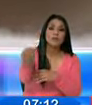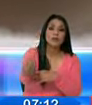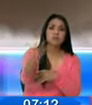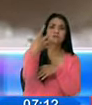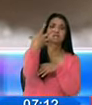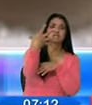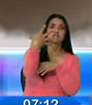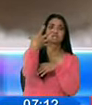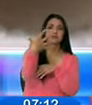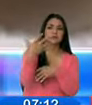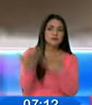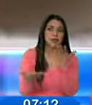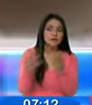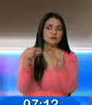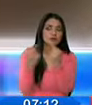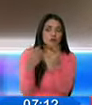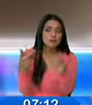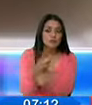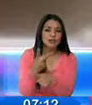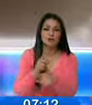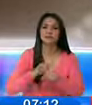impresión de ríos